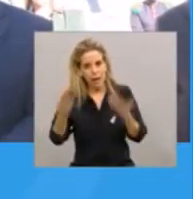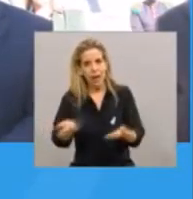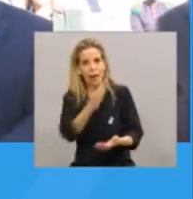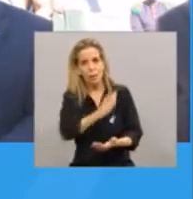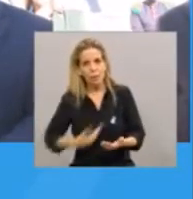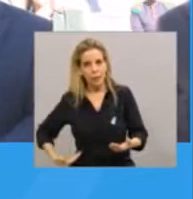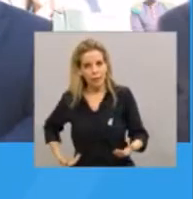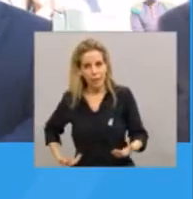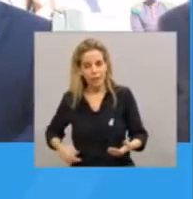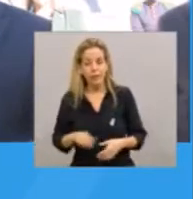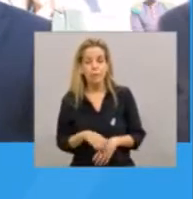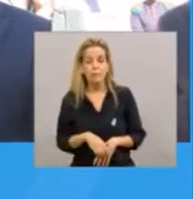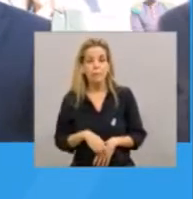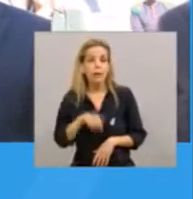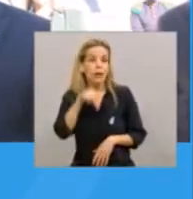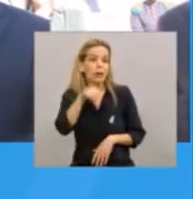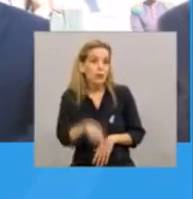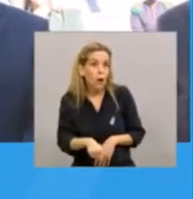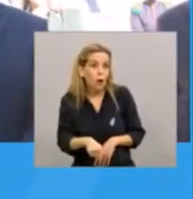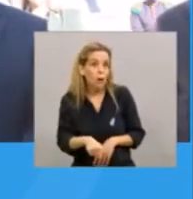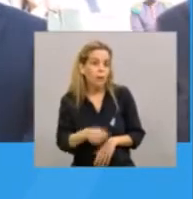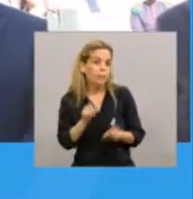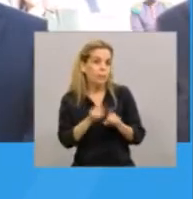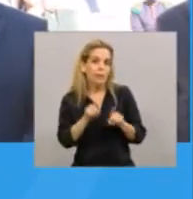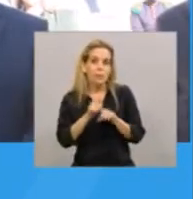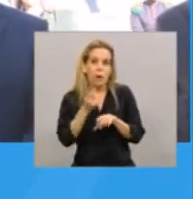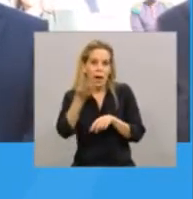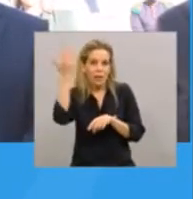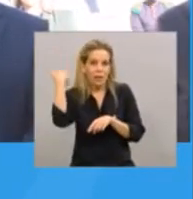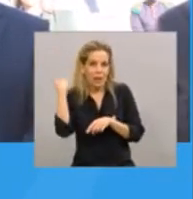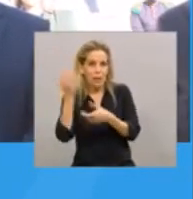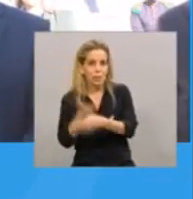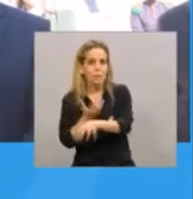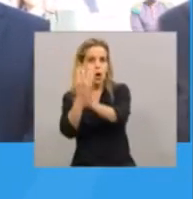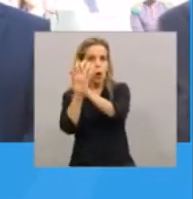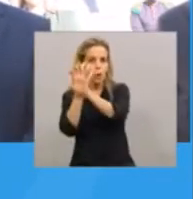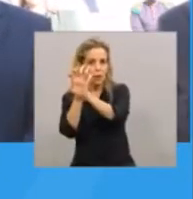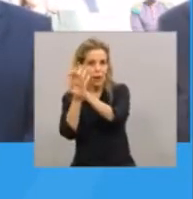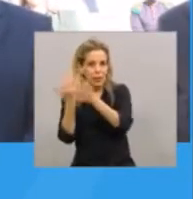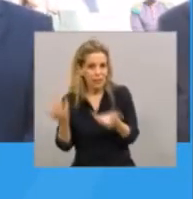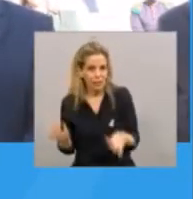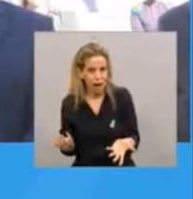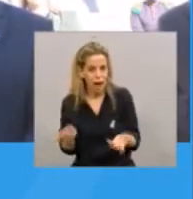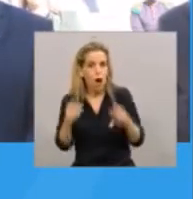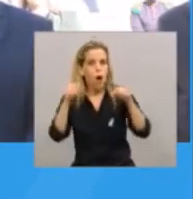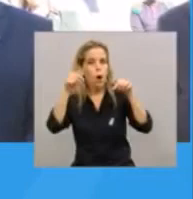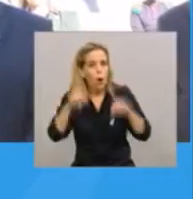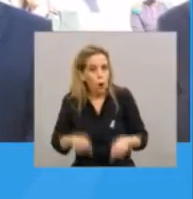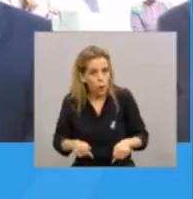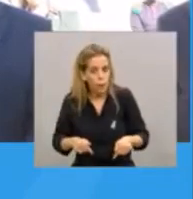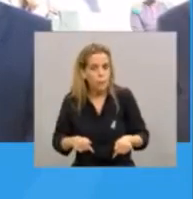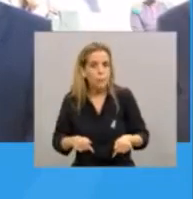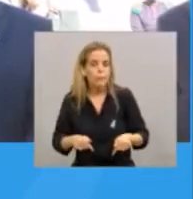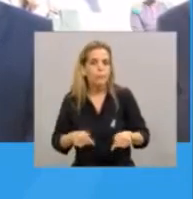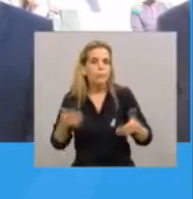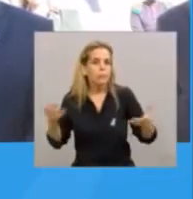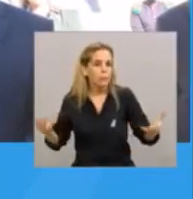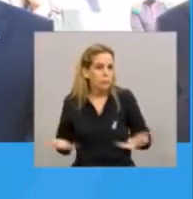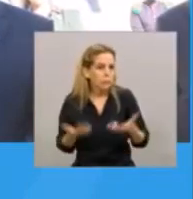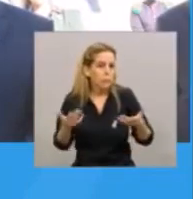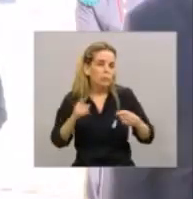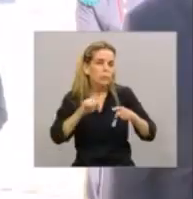hoy como fue la videoconferencia de ayer por arriba de todas las distinciones